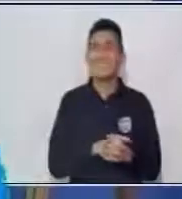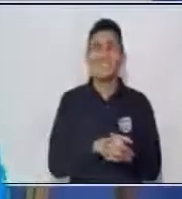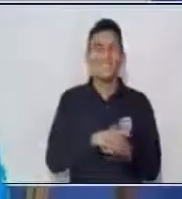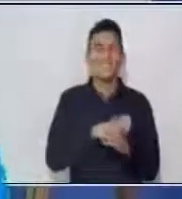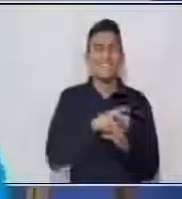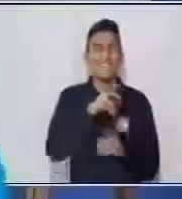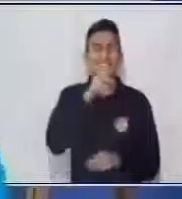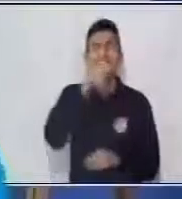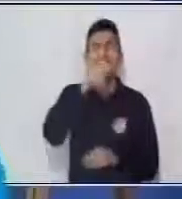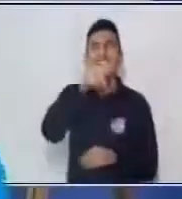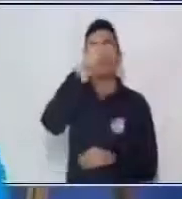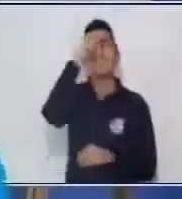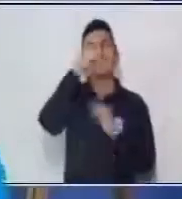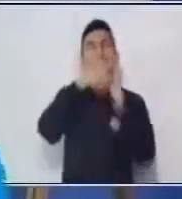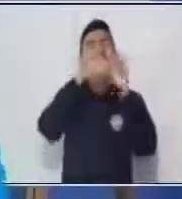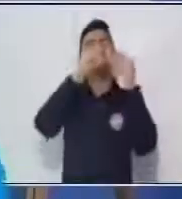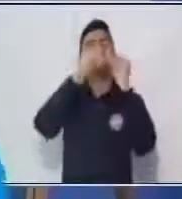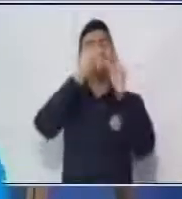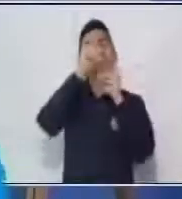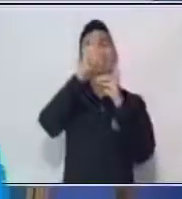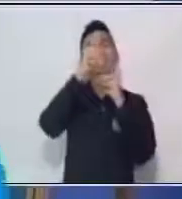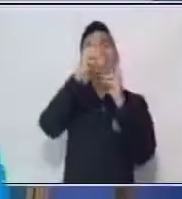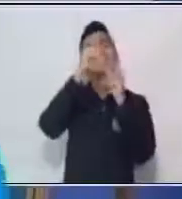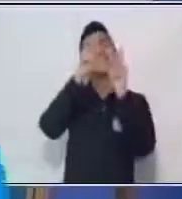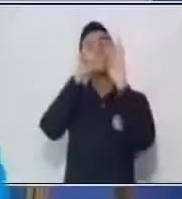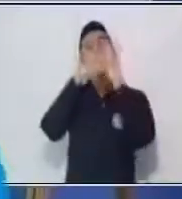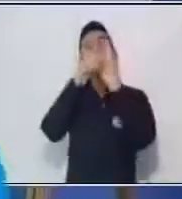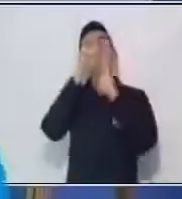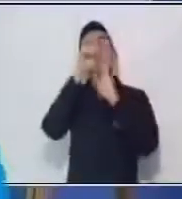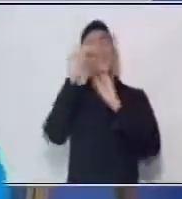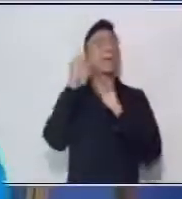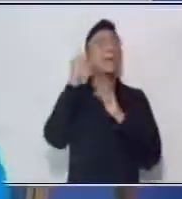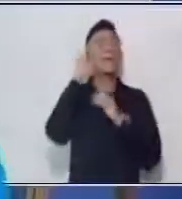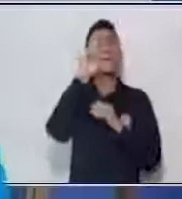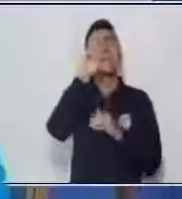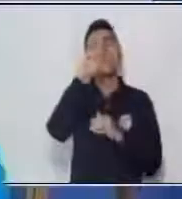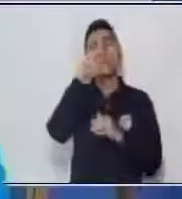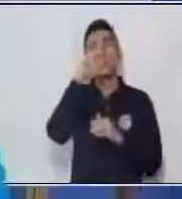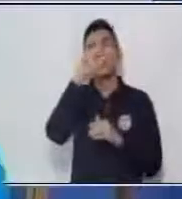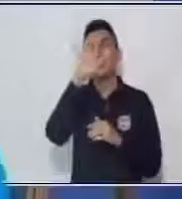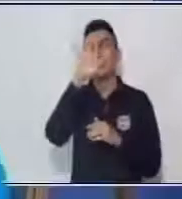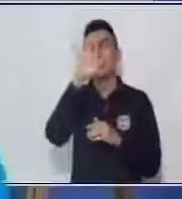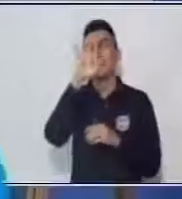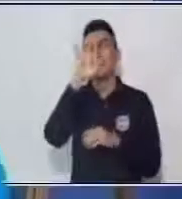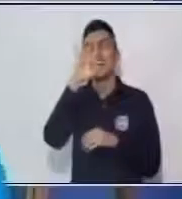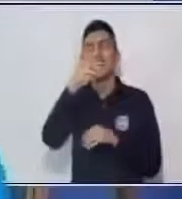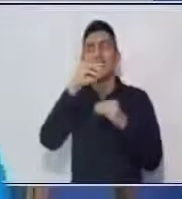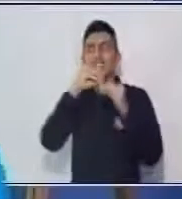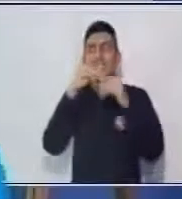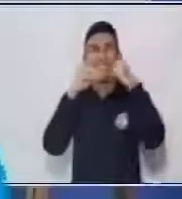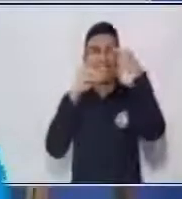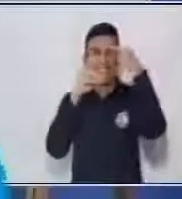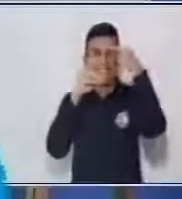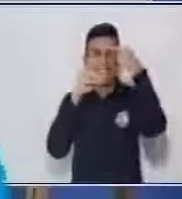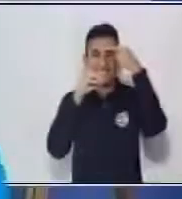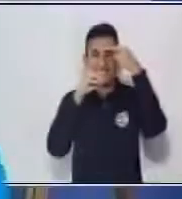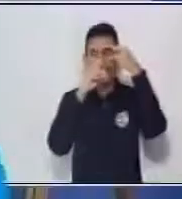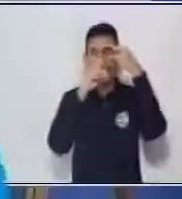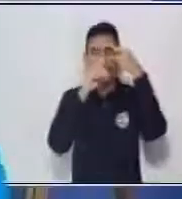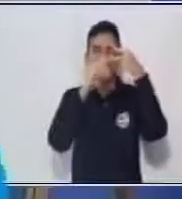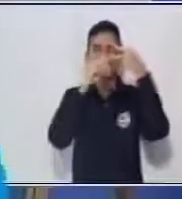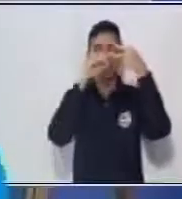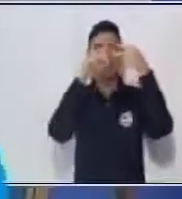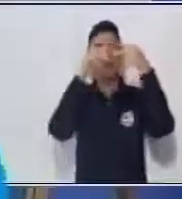lo vamos a trabajar con el número 1, en el gerundio lo vamos a trabajar con el número 2, y